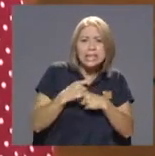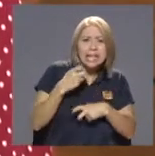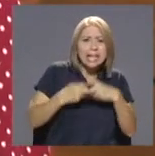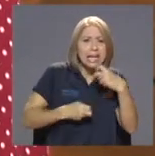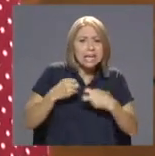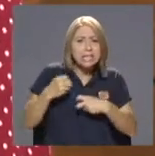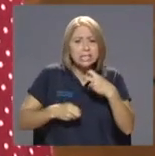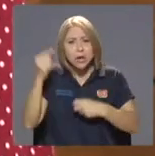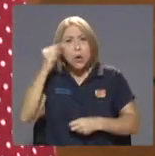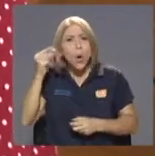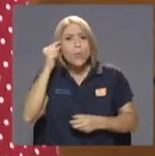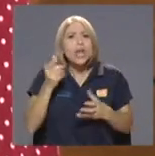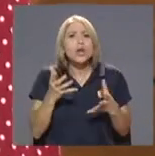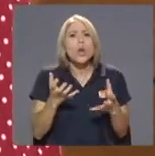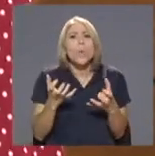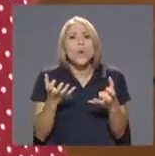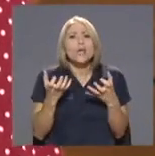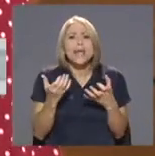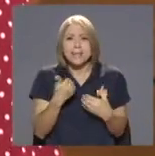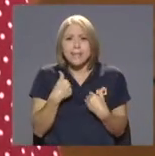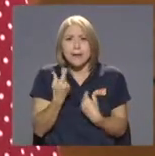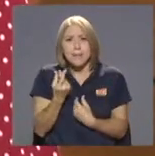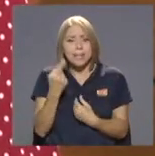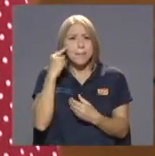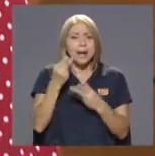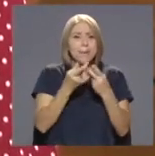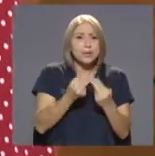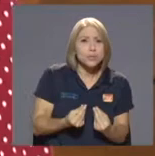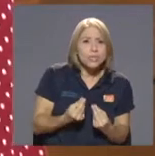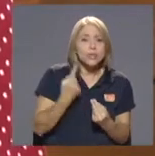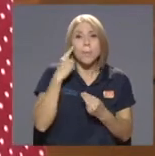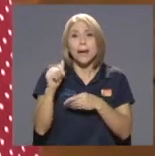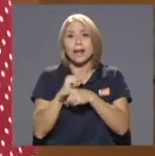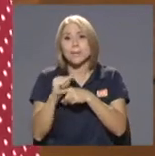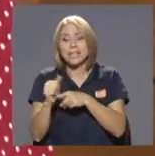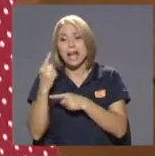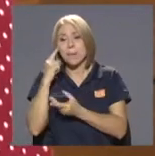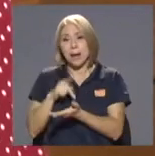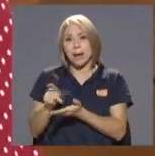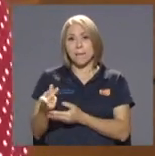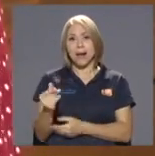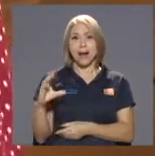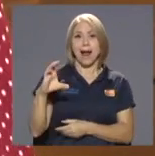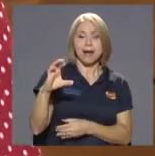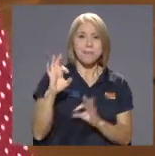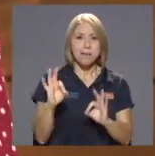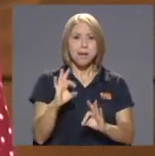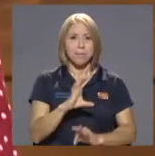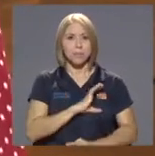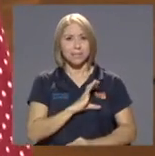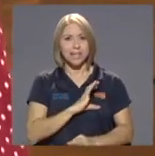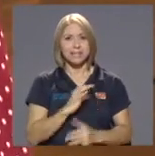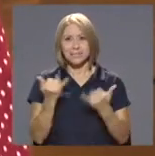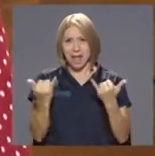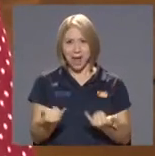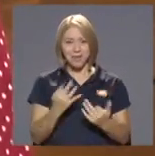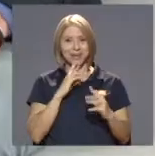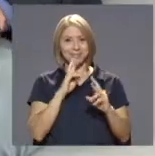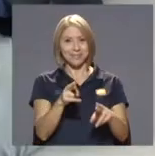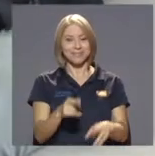¿cómo pretende el gobierno sacar plata para el presupuesto, para capacitar y pagar mejores salarios a los policías? Se lo resolvemos a